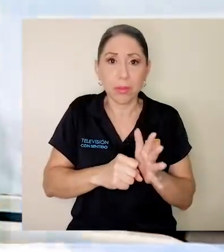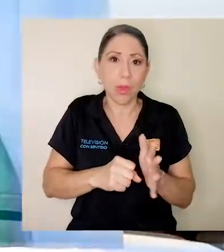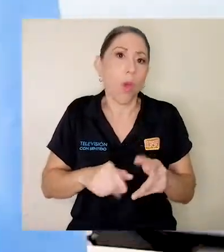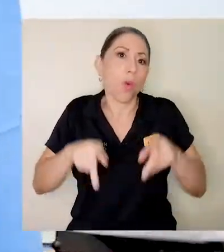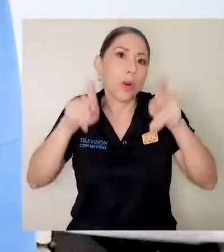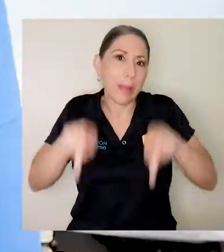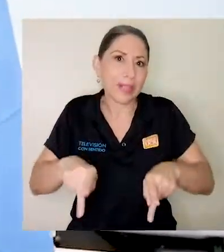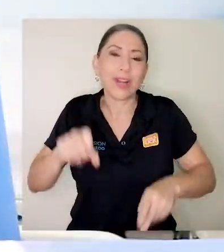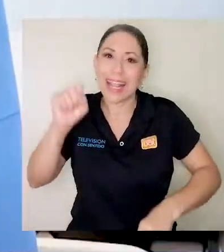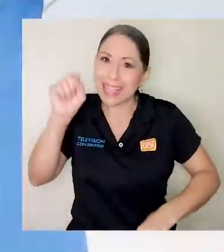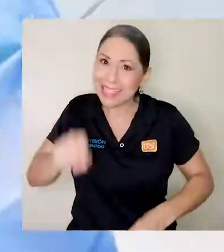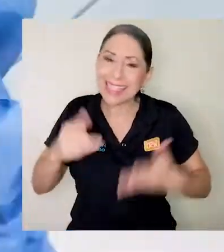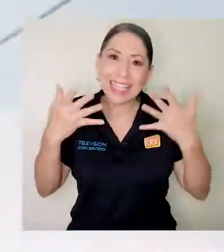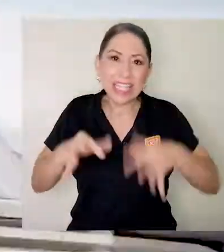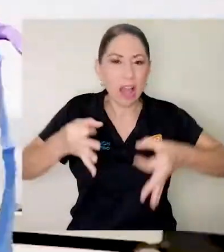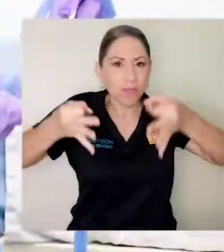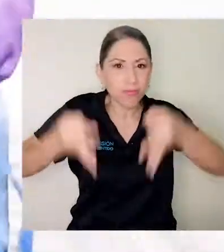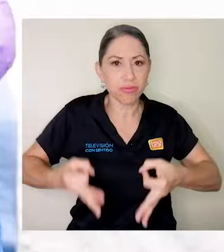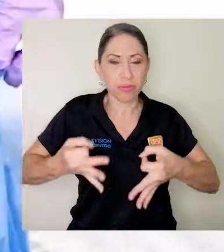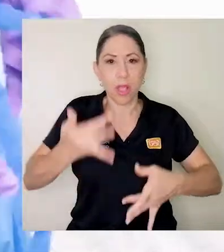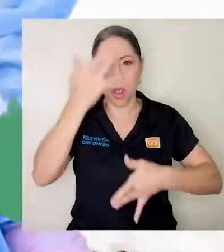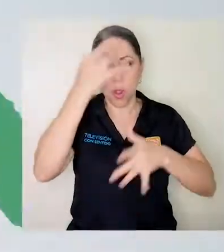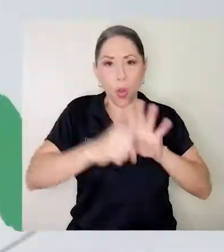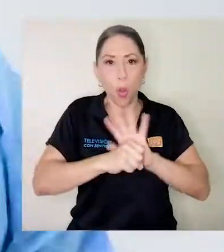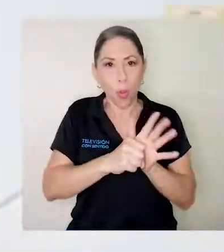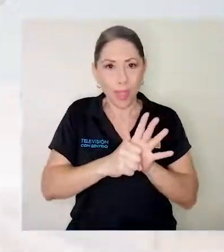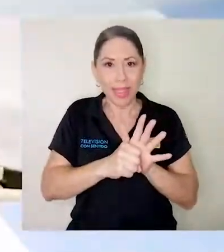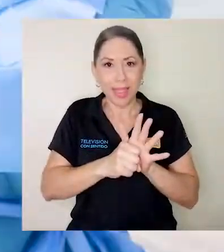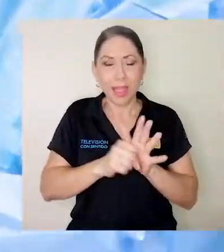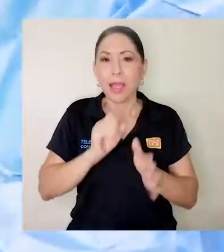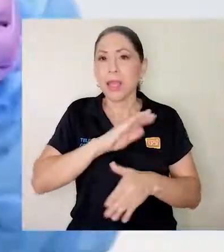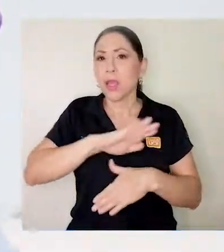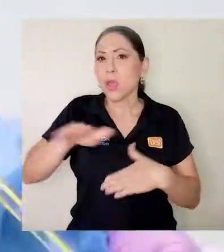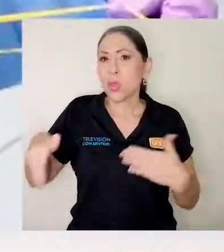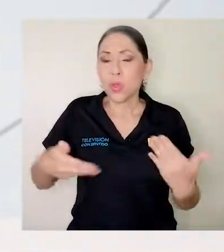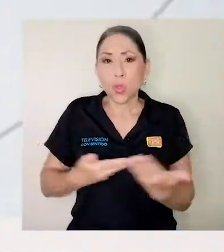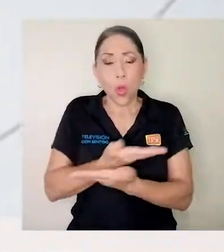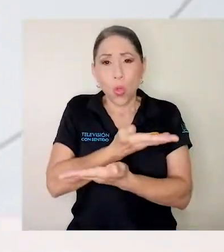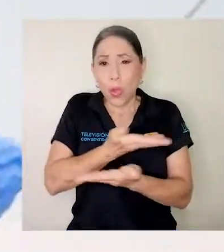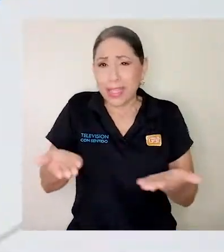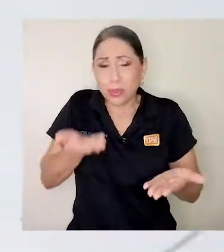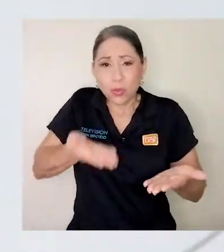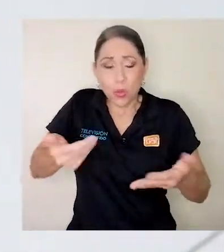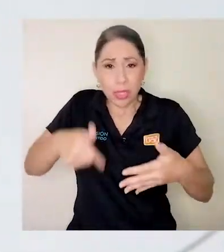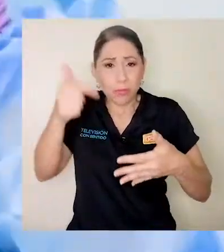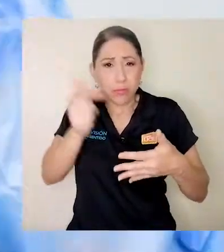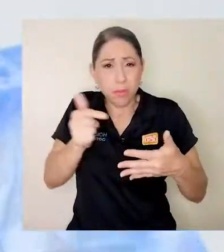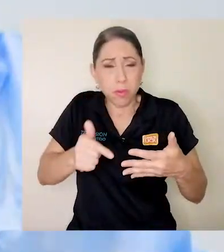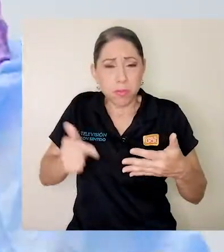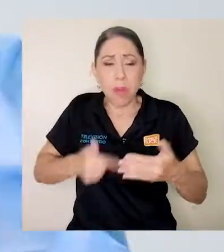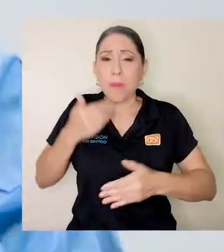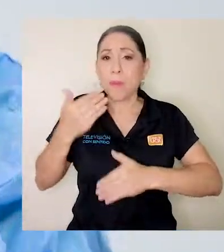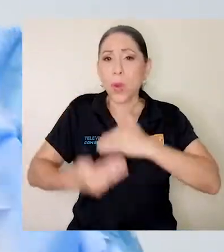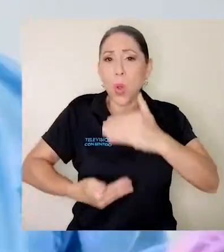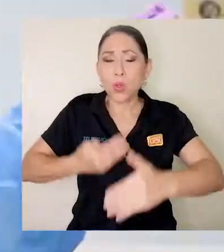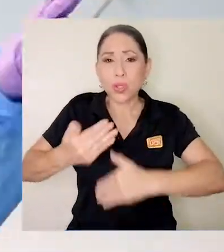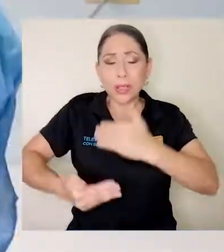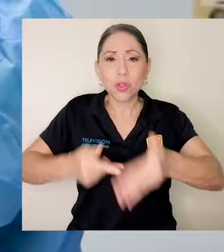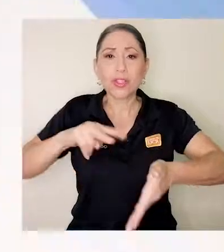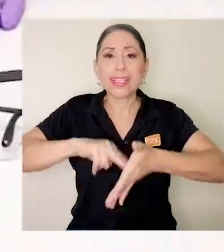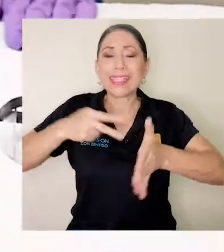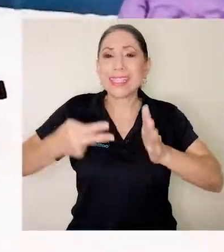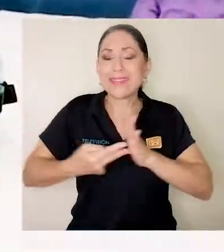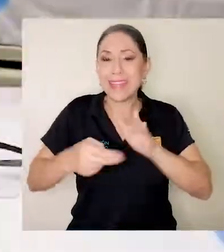que definitivamente tiene COVID. Todo esto son procesos que